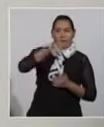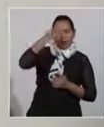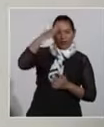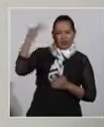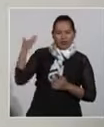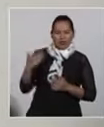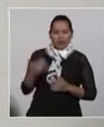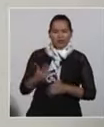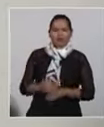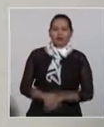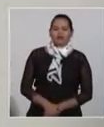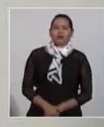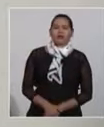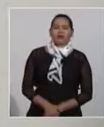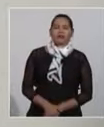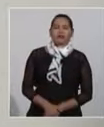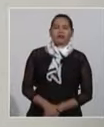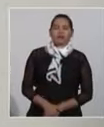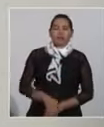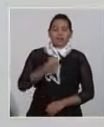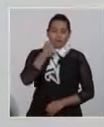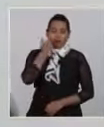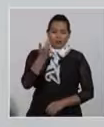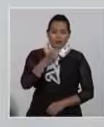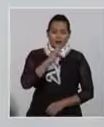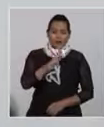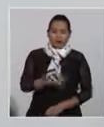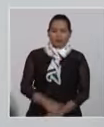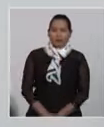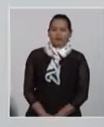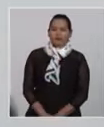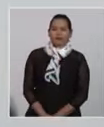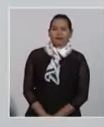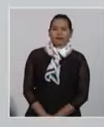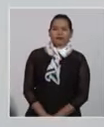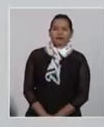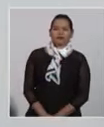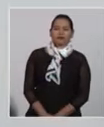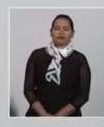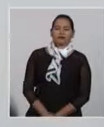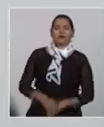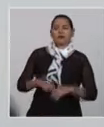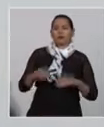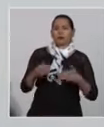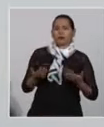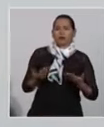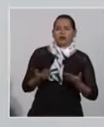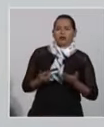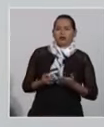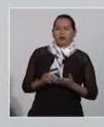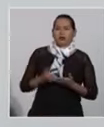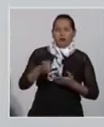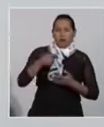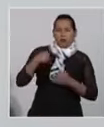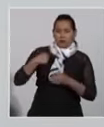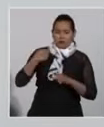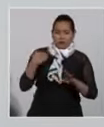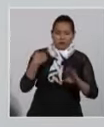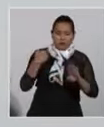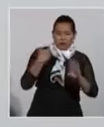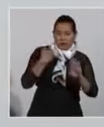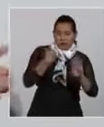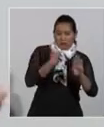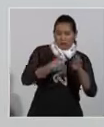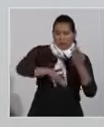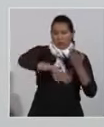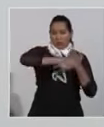minuto. ¿Desea hacer uso de la contrarréplica? Gracias. Como en lo personal no hay nada en lo que me puedan atacar, sé que recurrirán